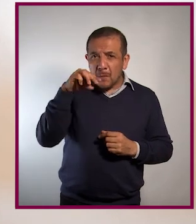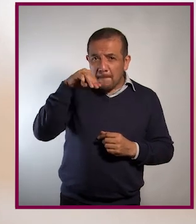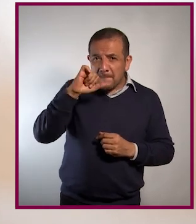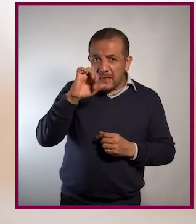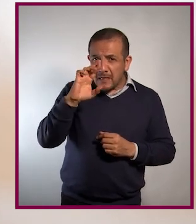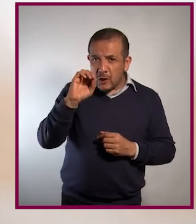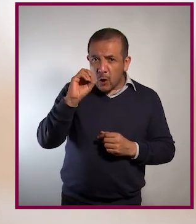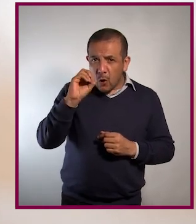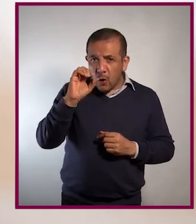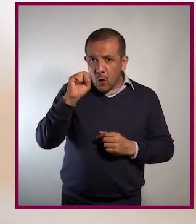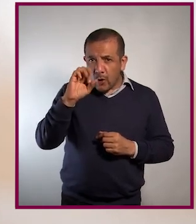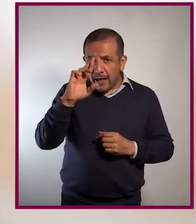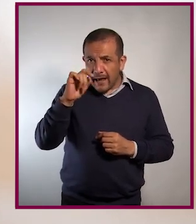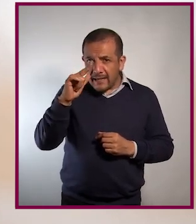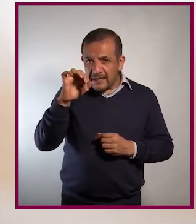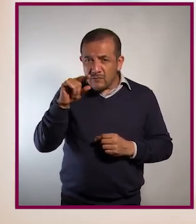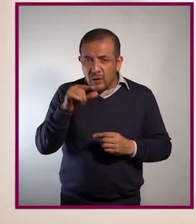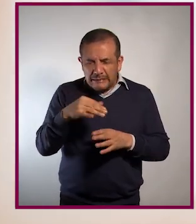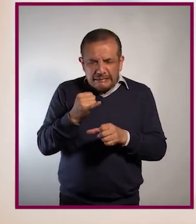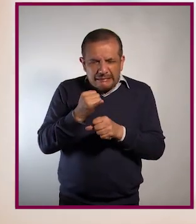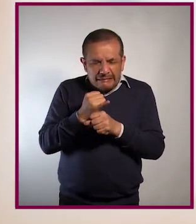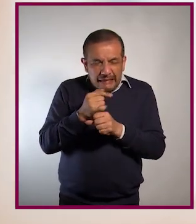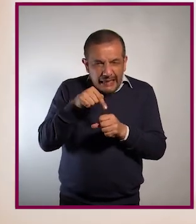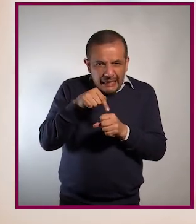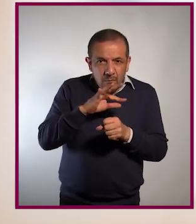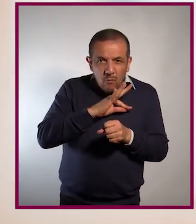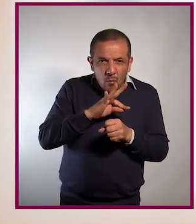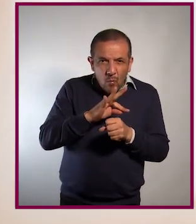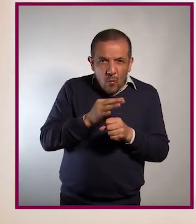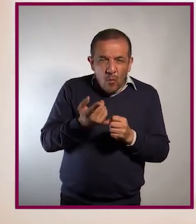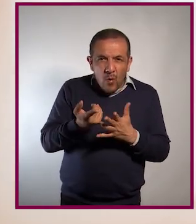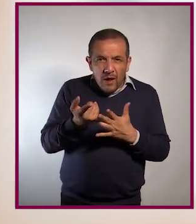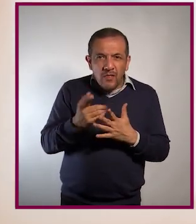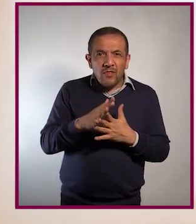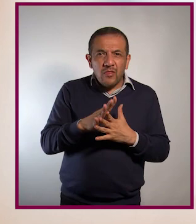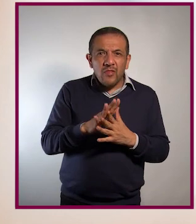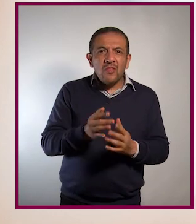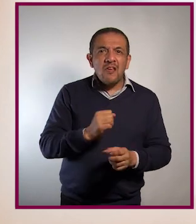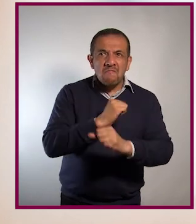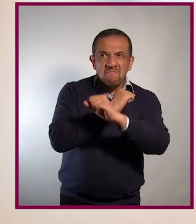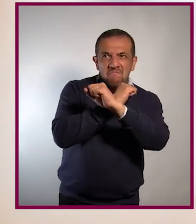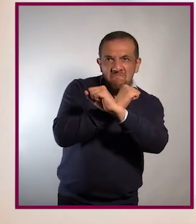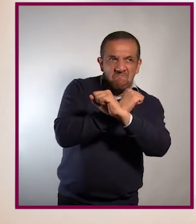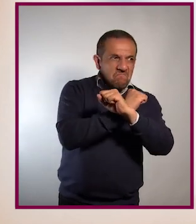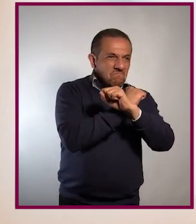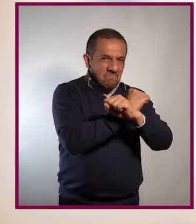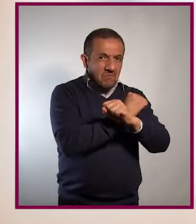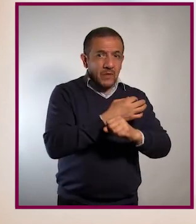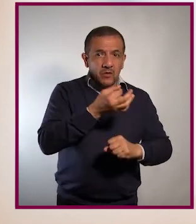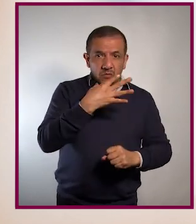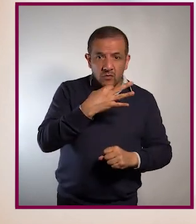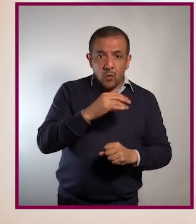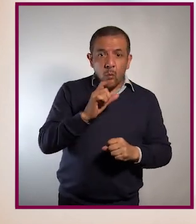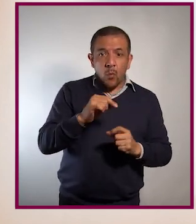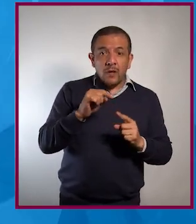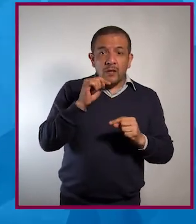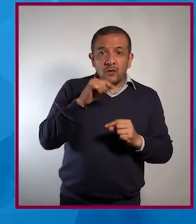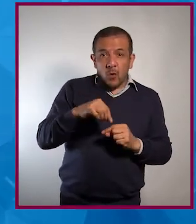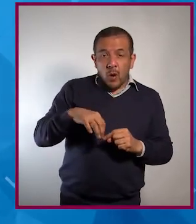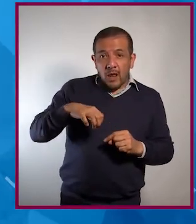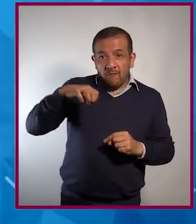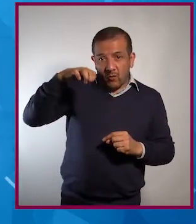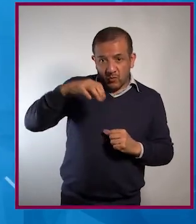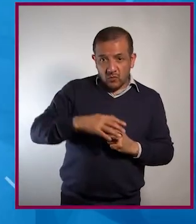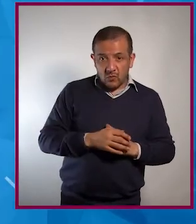microorganismo sumamente complejo, capaz de adaptarse y sobrevivir a los antibióticos mediante la